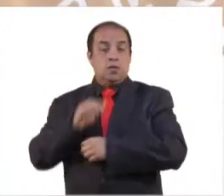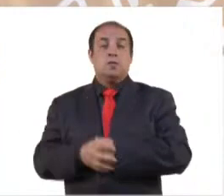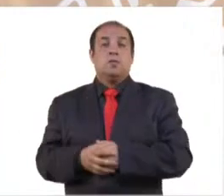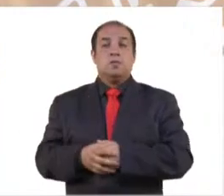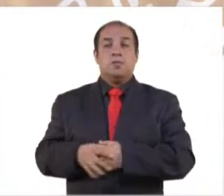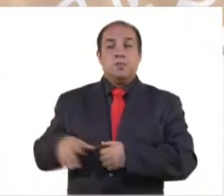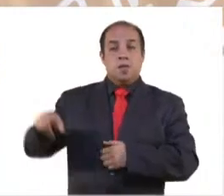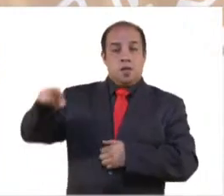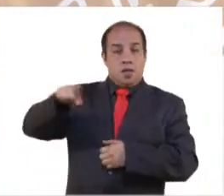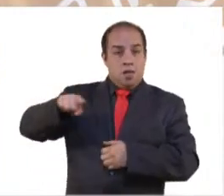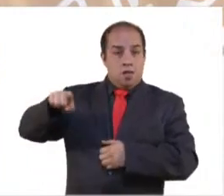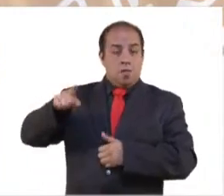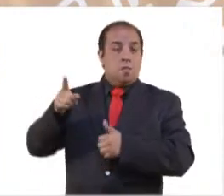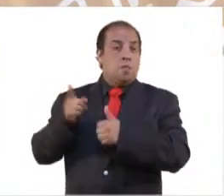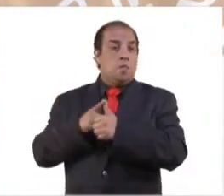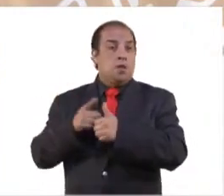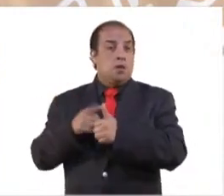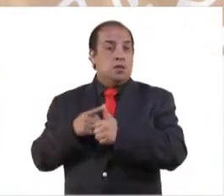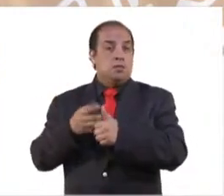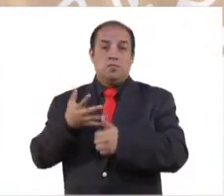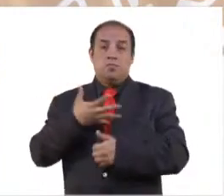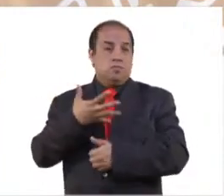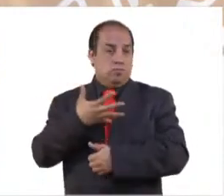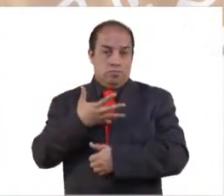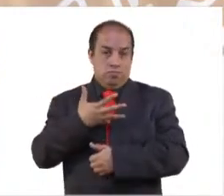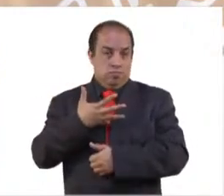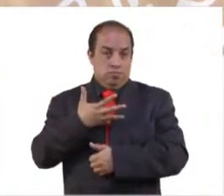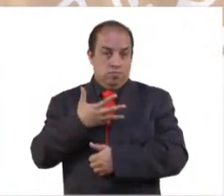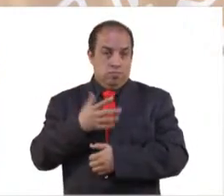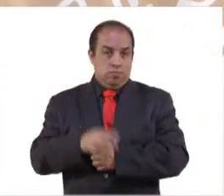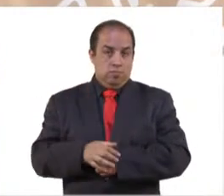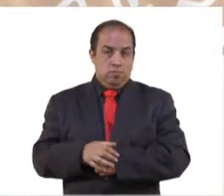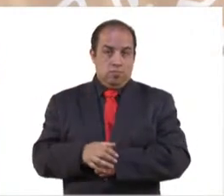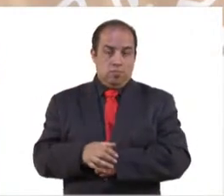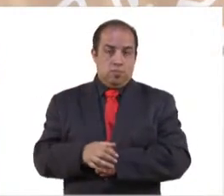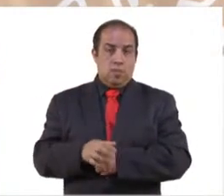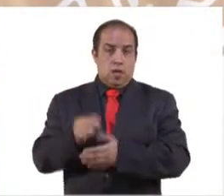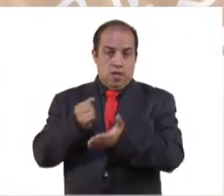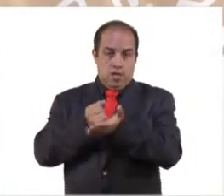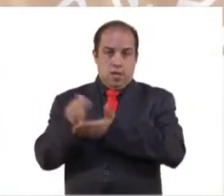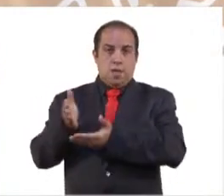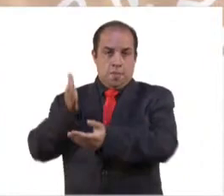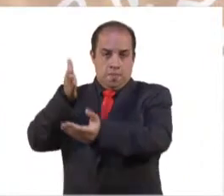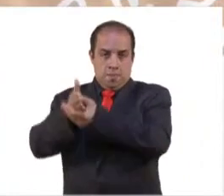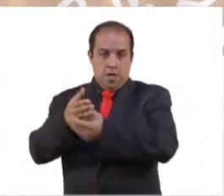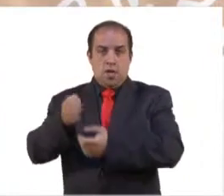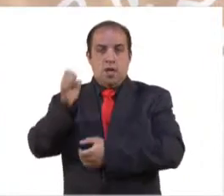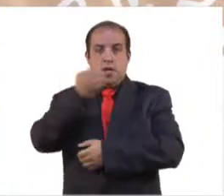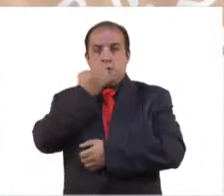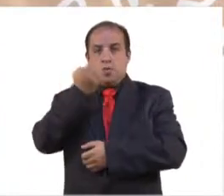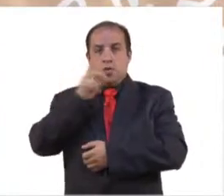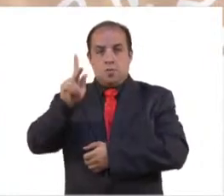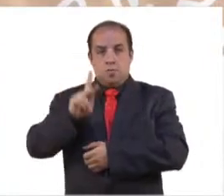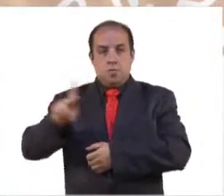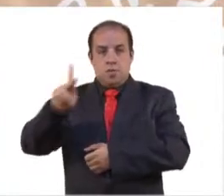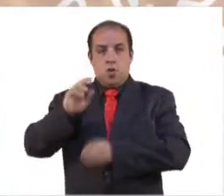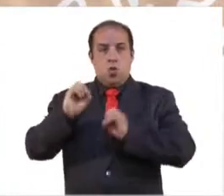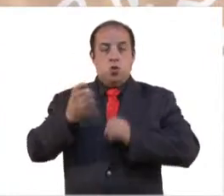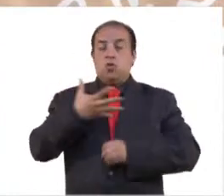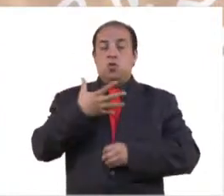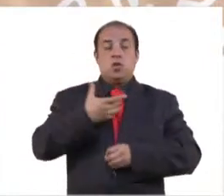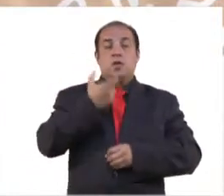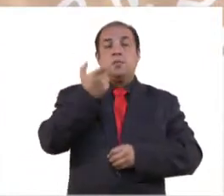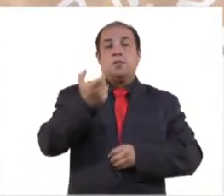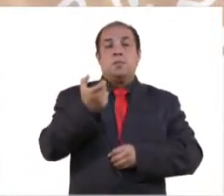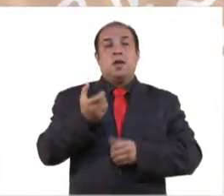son principalmente, o son los que no tienen, los que han decidido ir a la escuela pública y los que no tienen recursos para ir a la